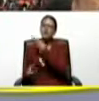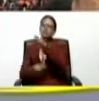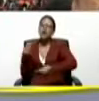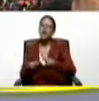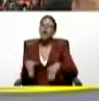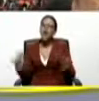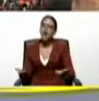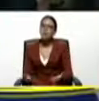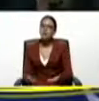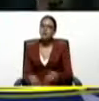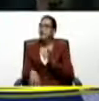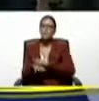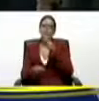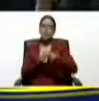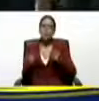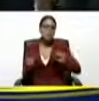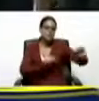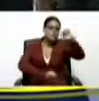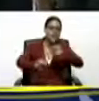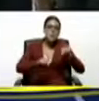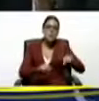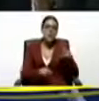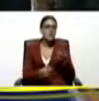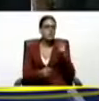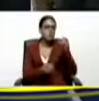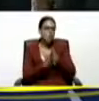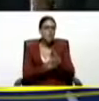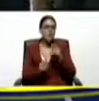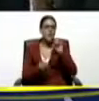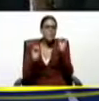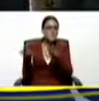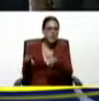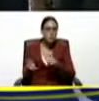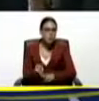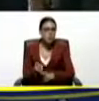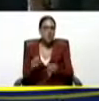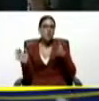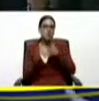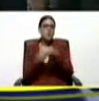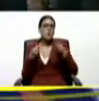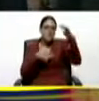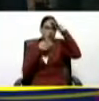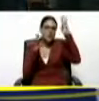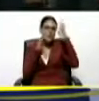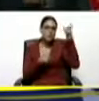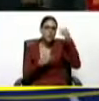¿Por qué no recoge la basura? ¿Por qué no atiende al pueblo?